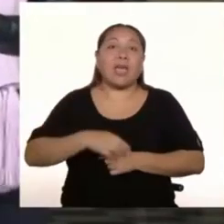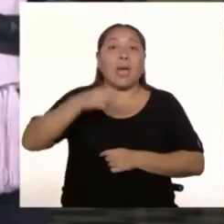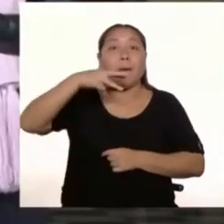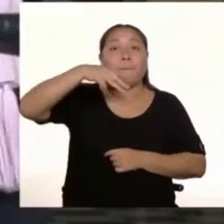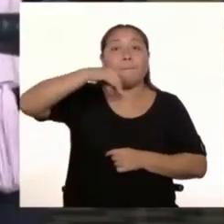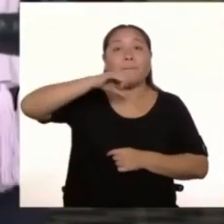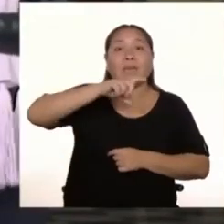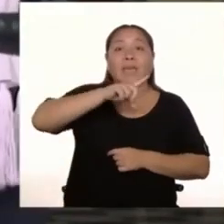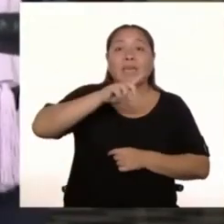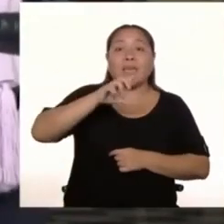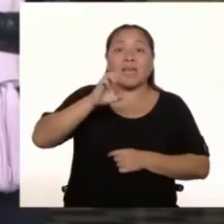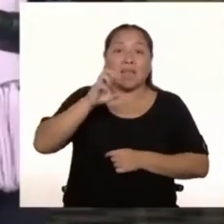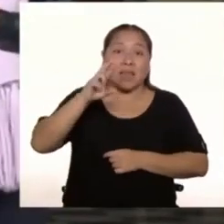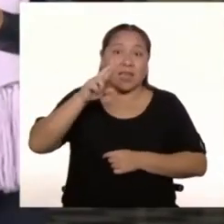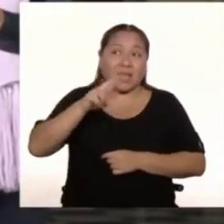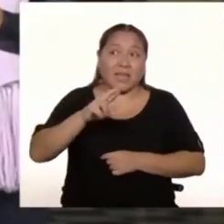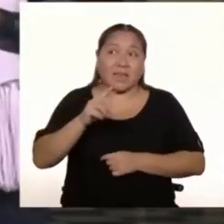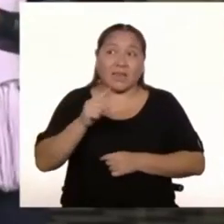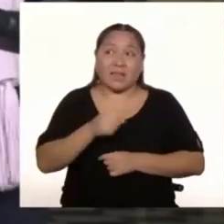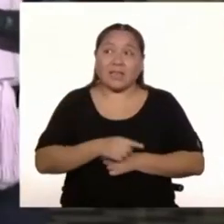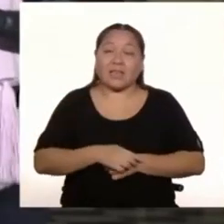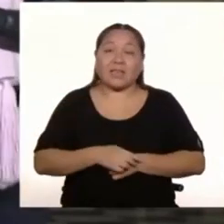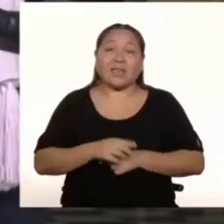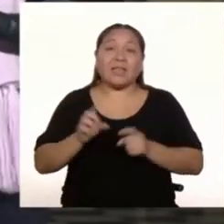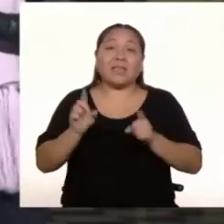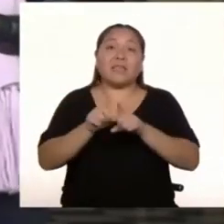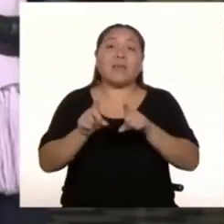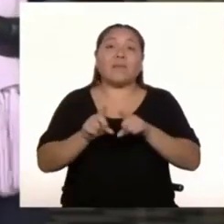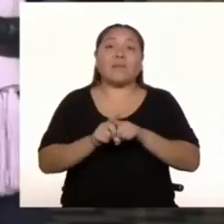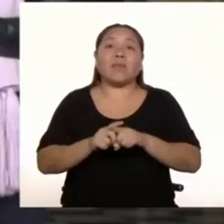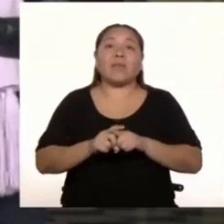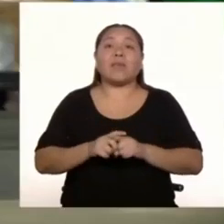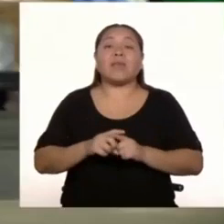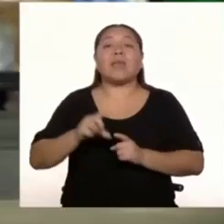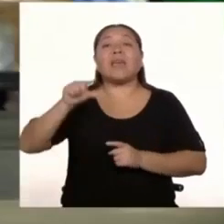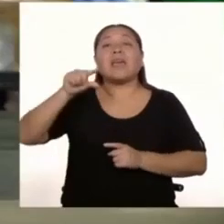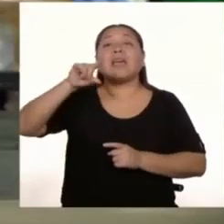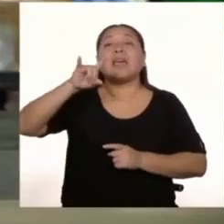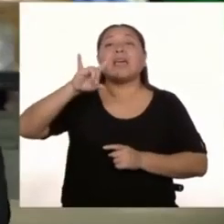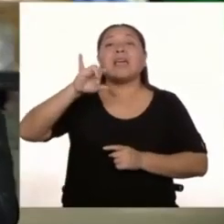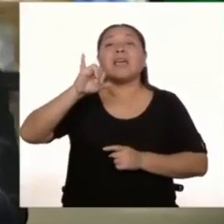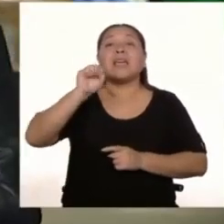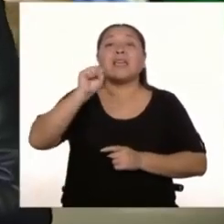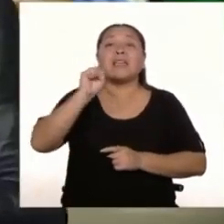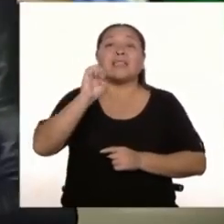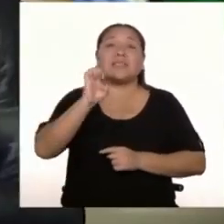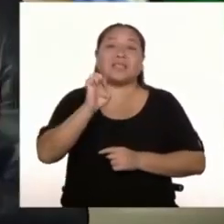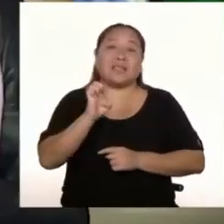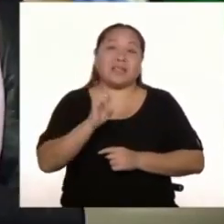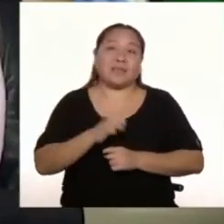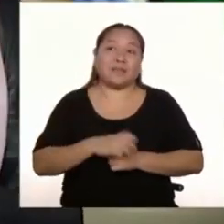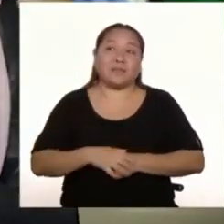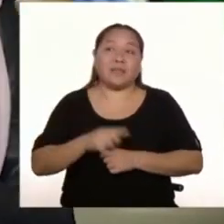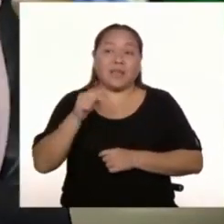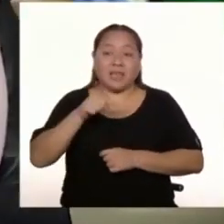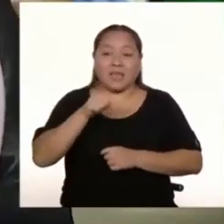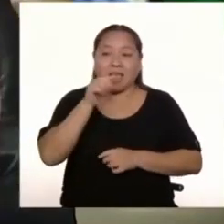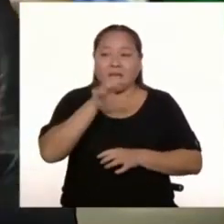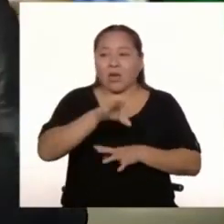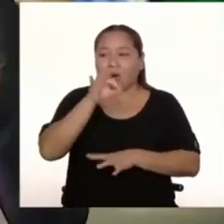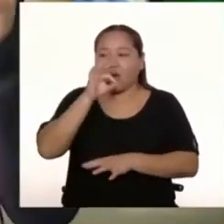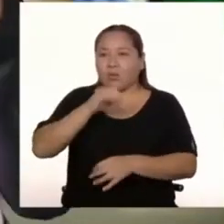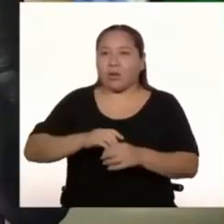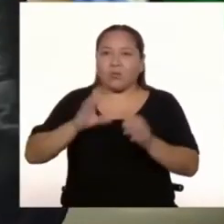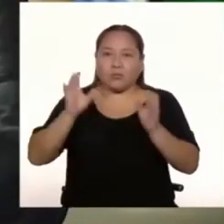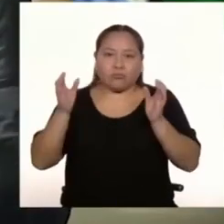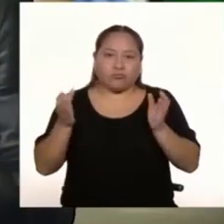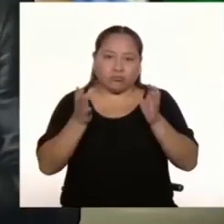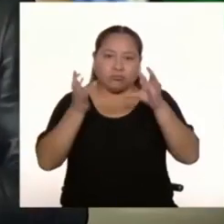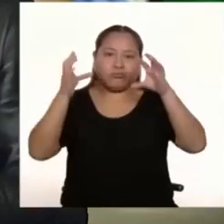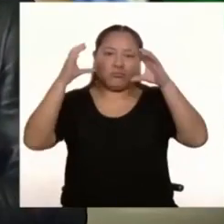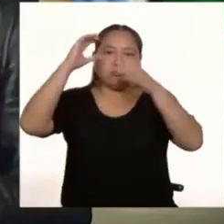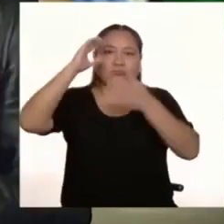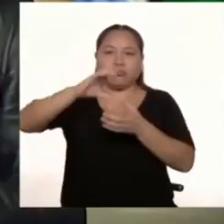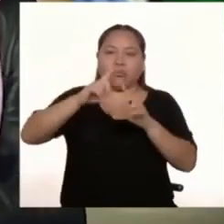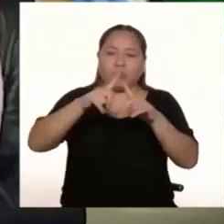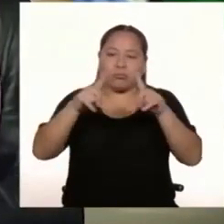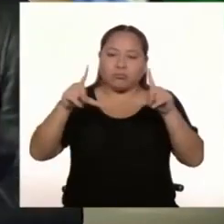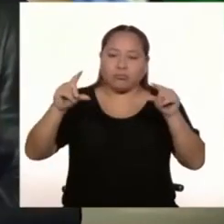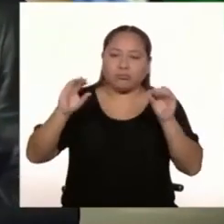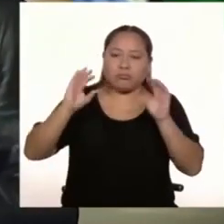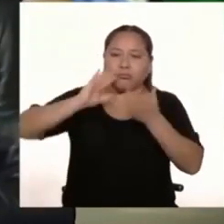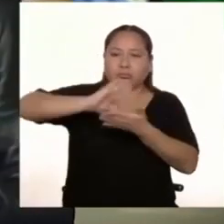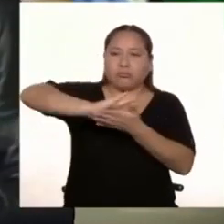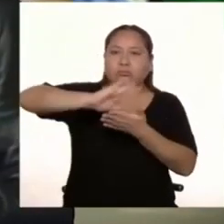y del almirante Martín Jorge Guise. Aquí encontramos monumentos, placas